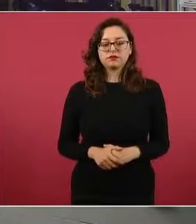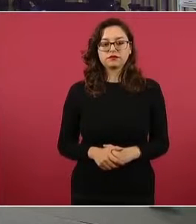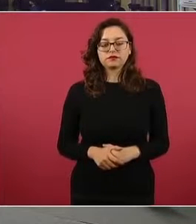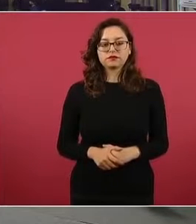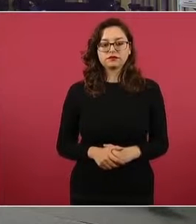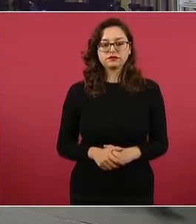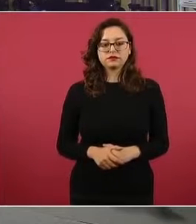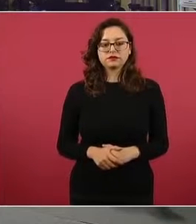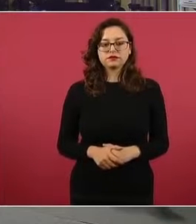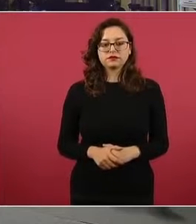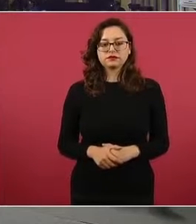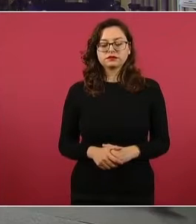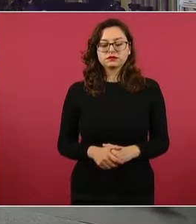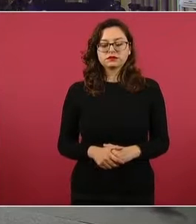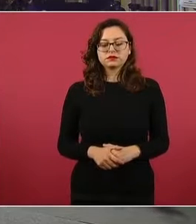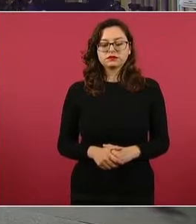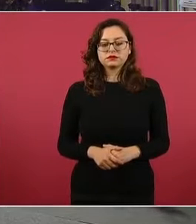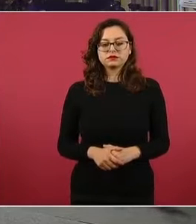Así estamos.